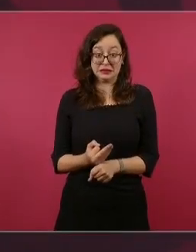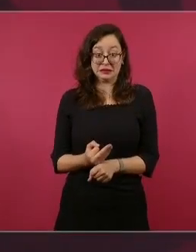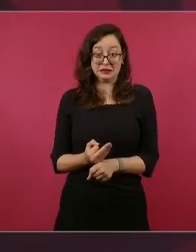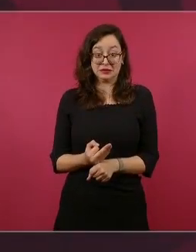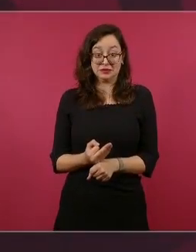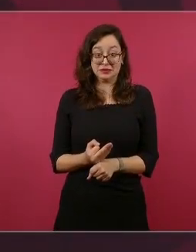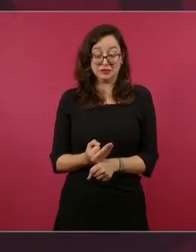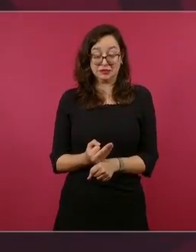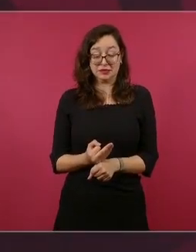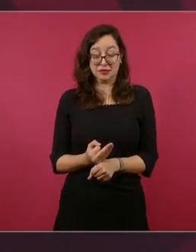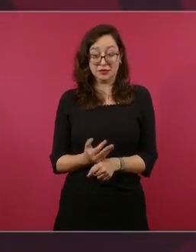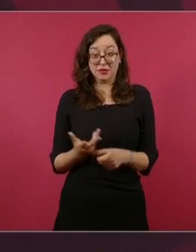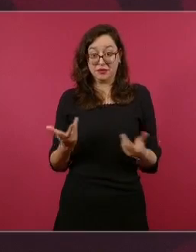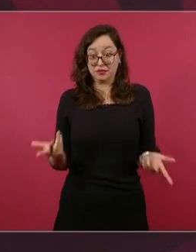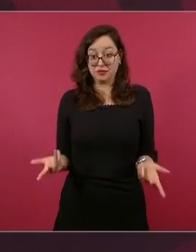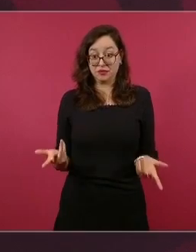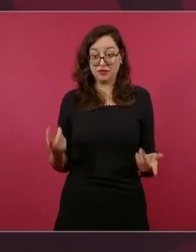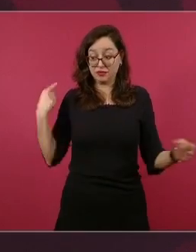depende